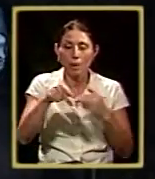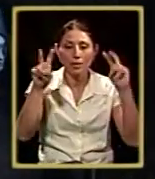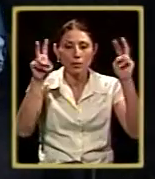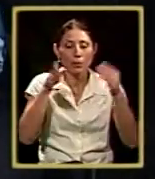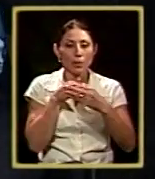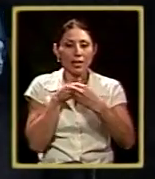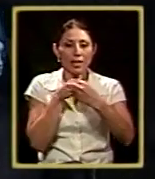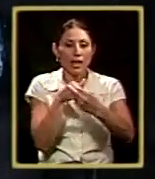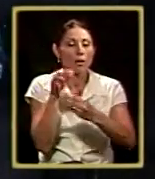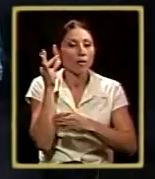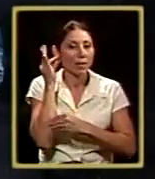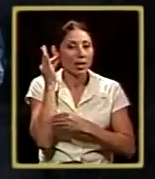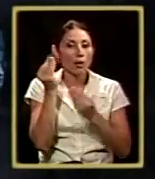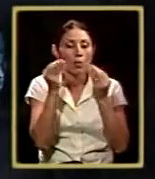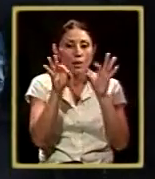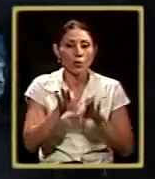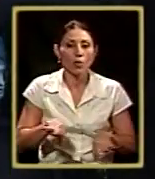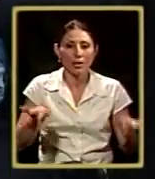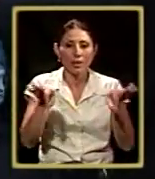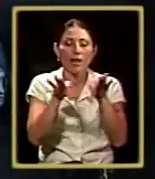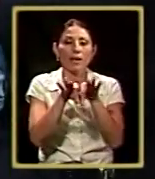femenino que nos parece muy importante